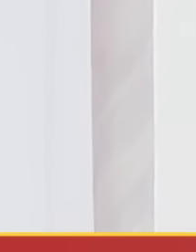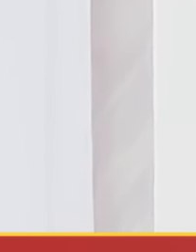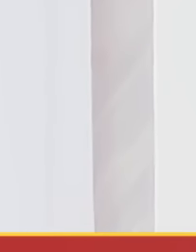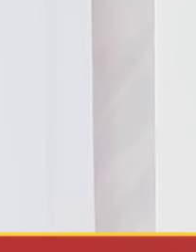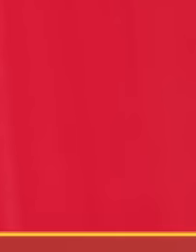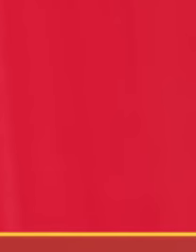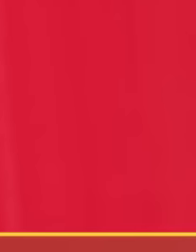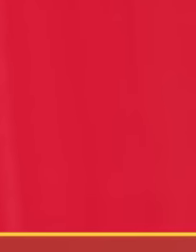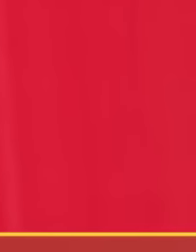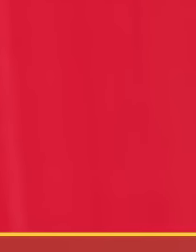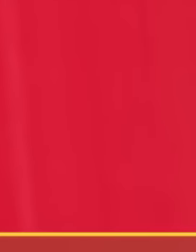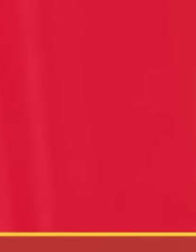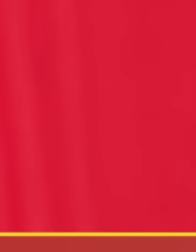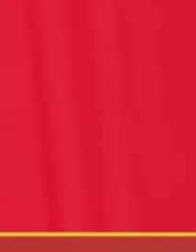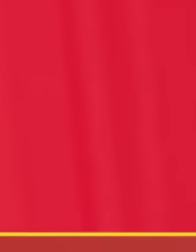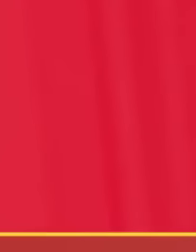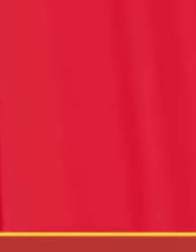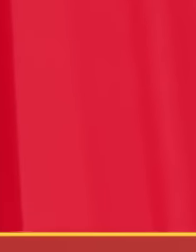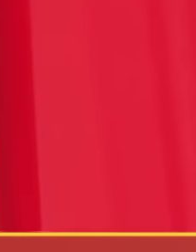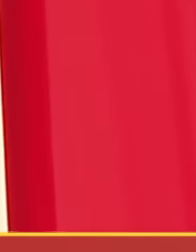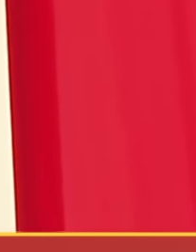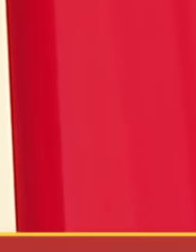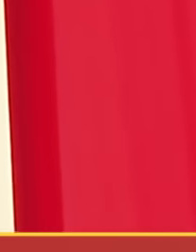ha hecho que realmente,